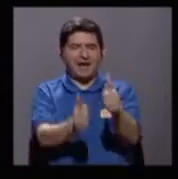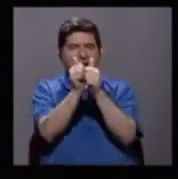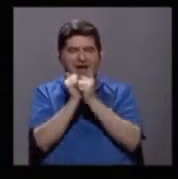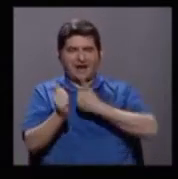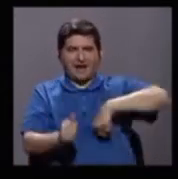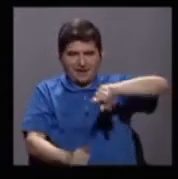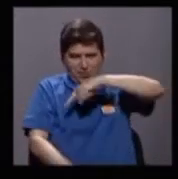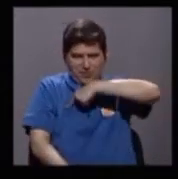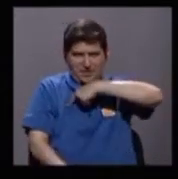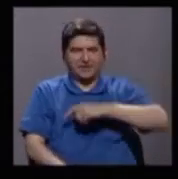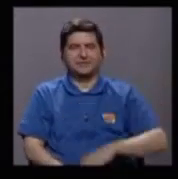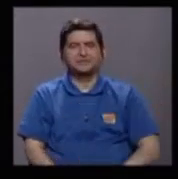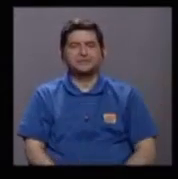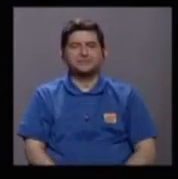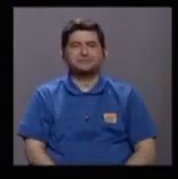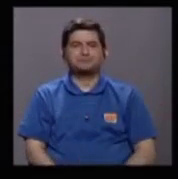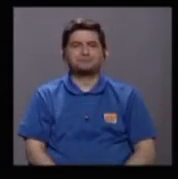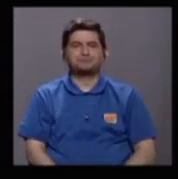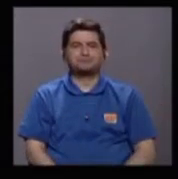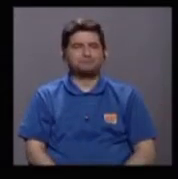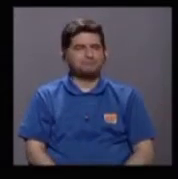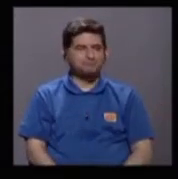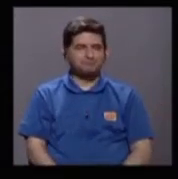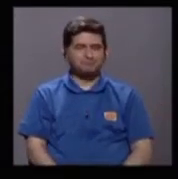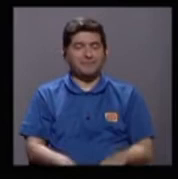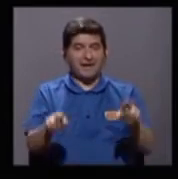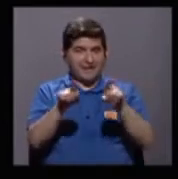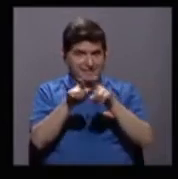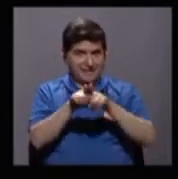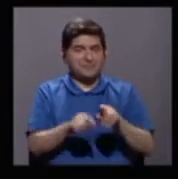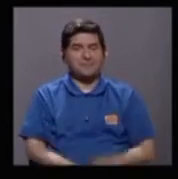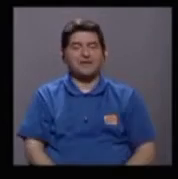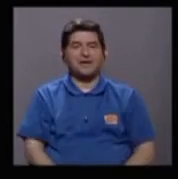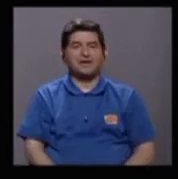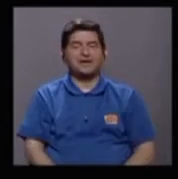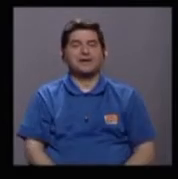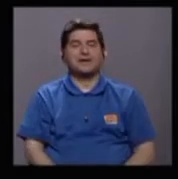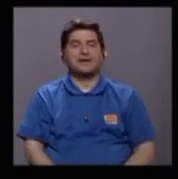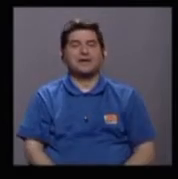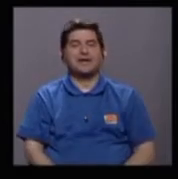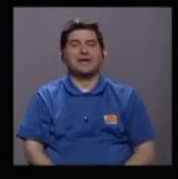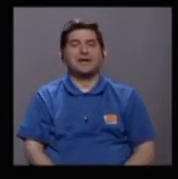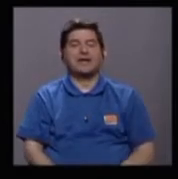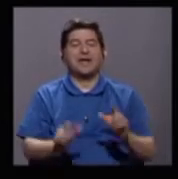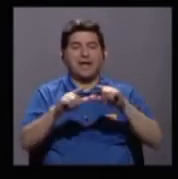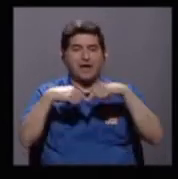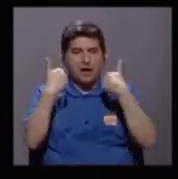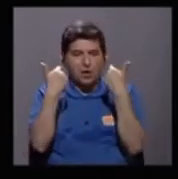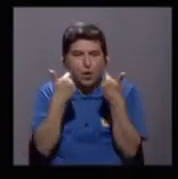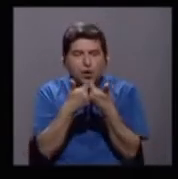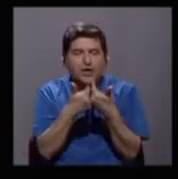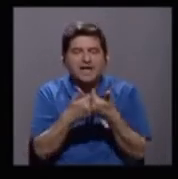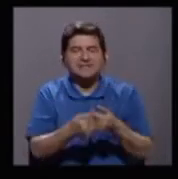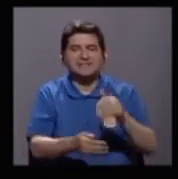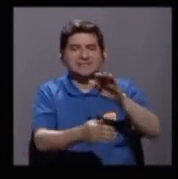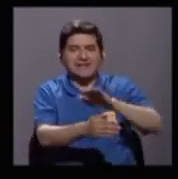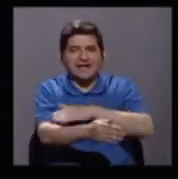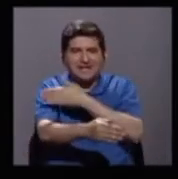acompañar y que no nos que la Orquesta Sinfónica Nacional no nos pudo acompañar